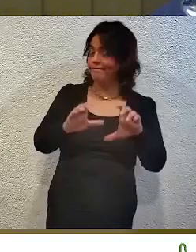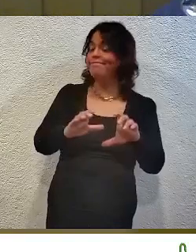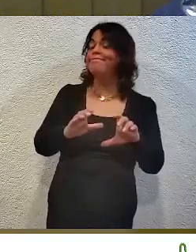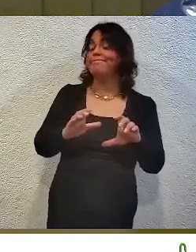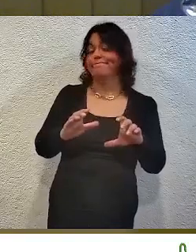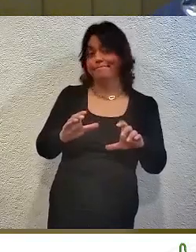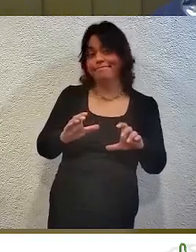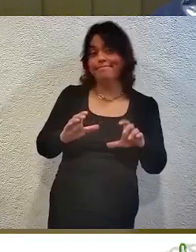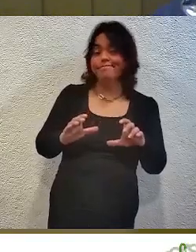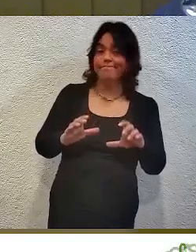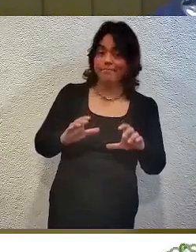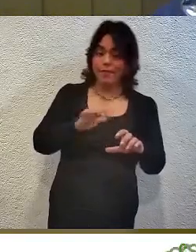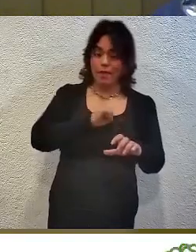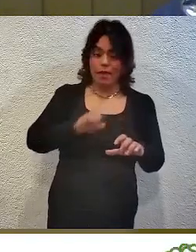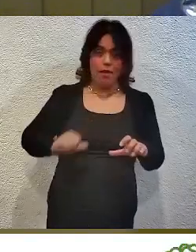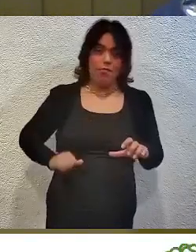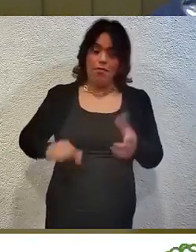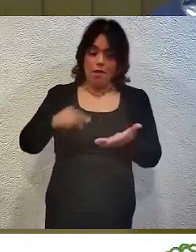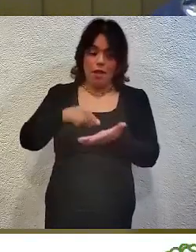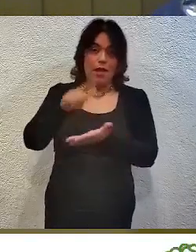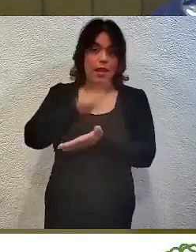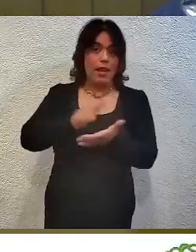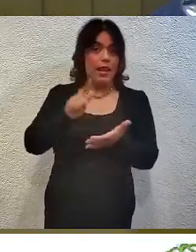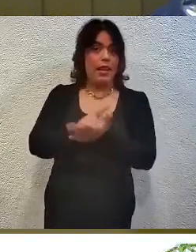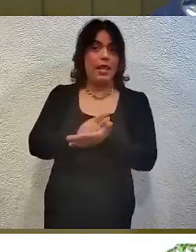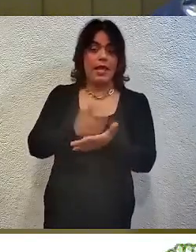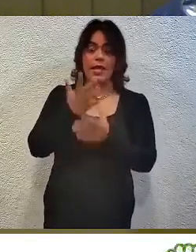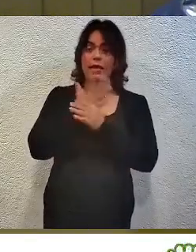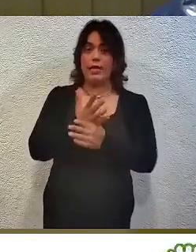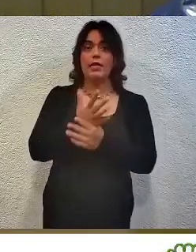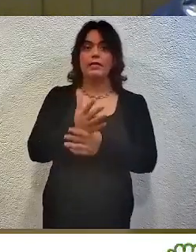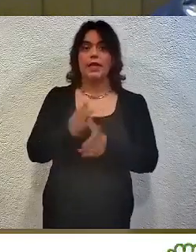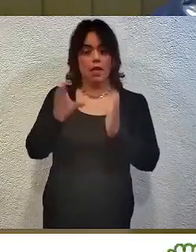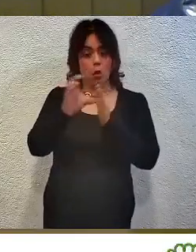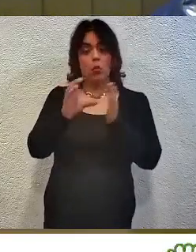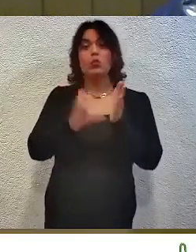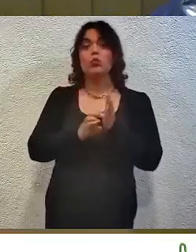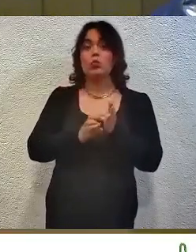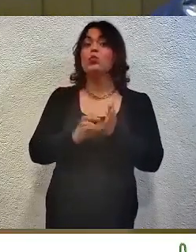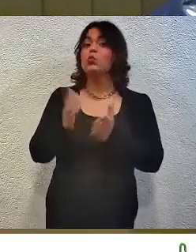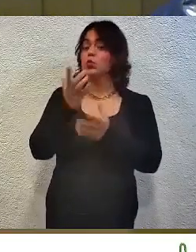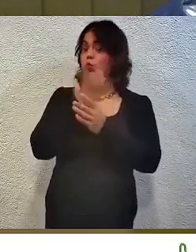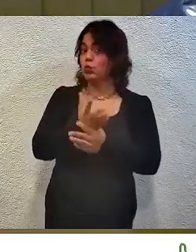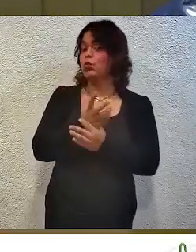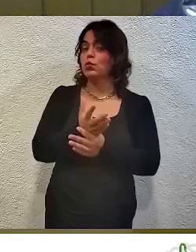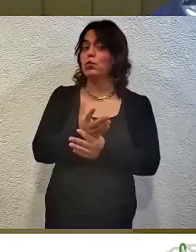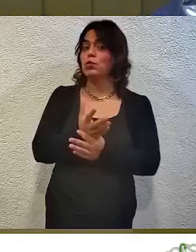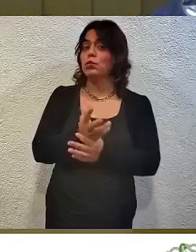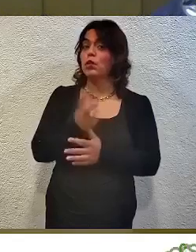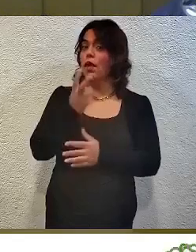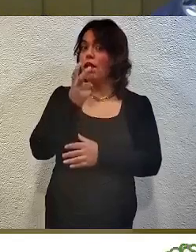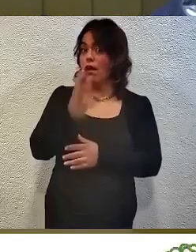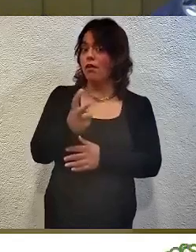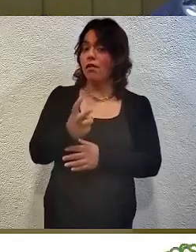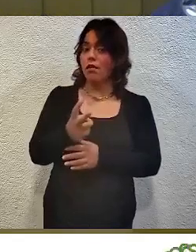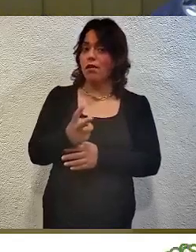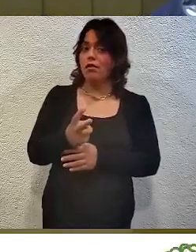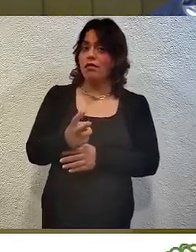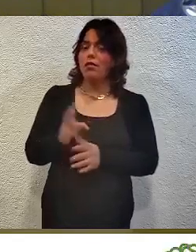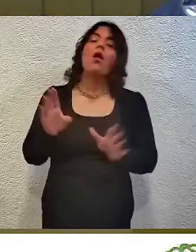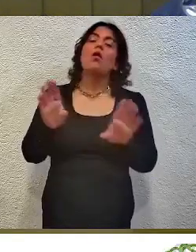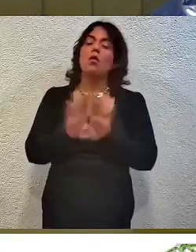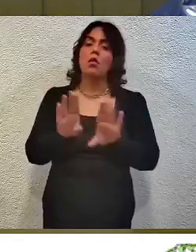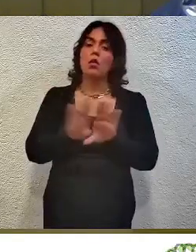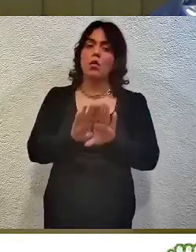establecido para los ayuntamientos, no solo a nivel legal, a nivel constitucional. A nivel constitucional se establece el sistema de representación